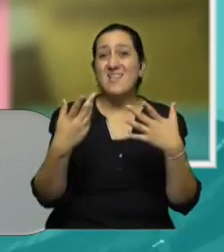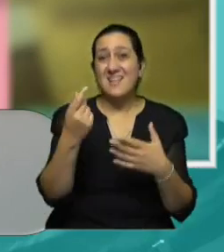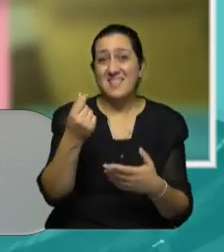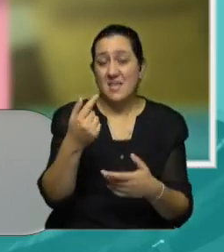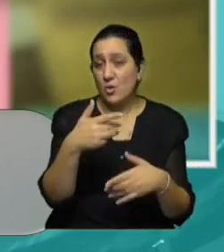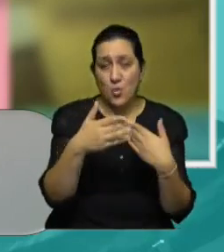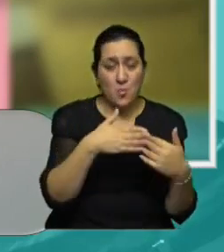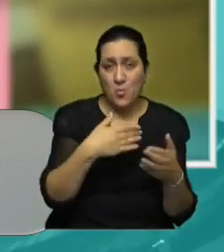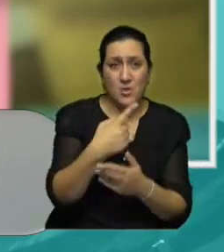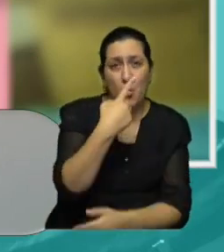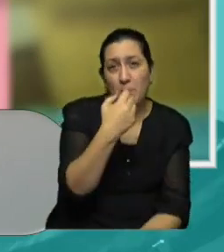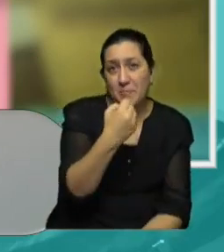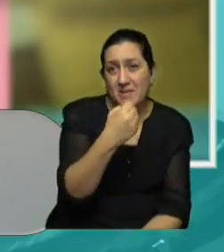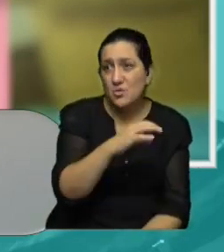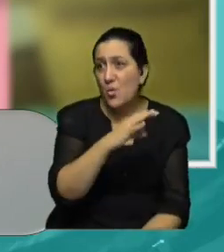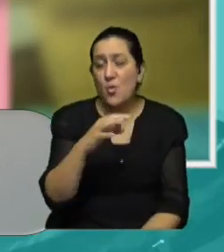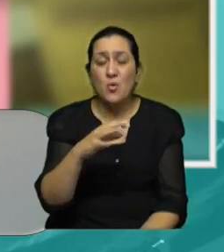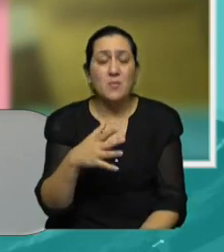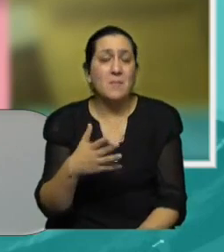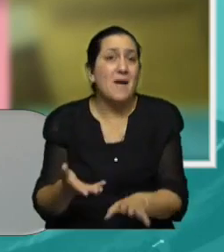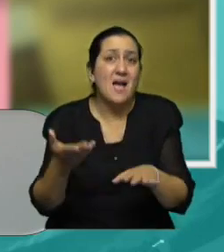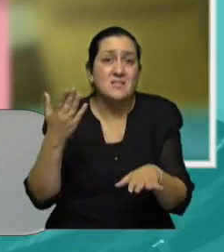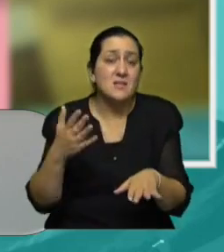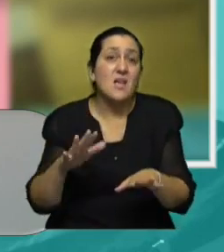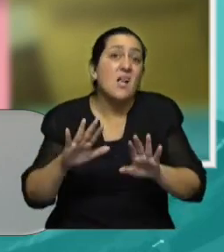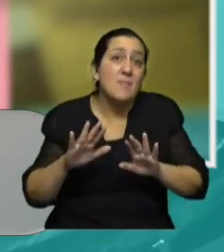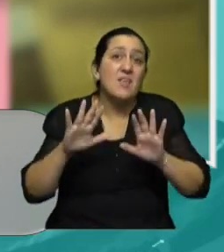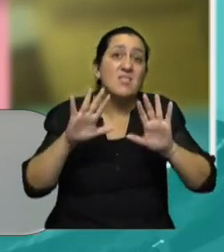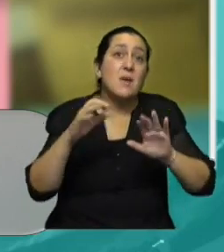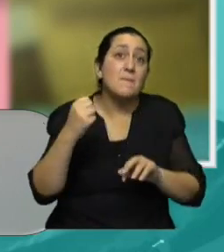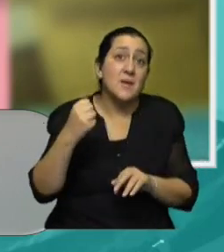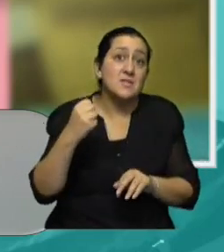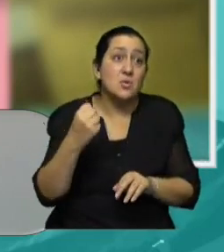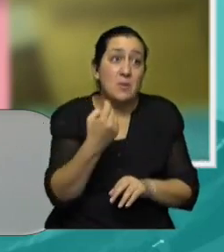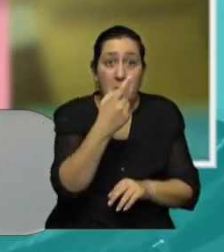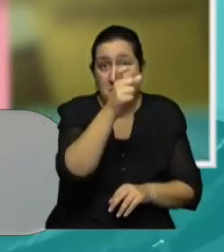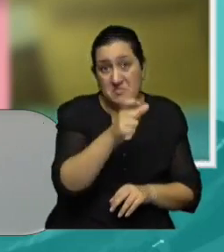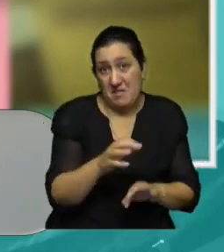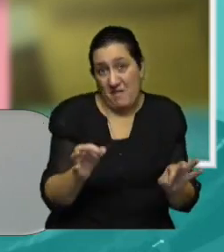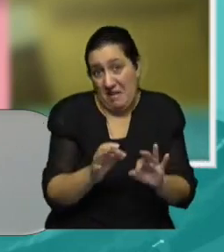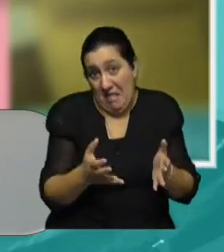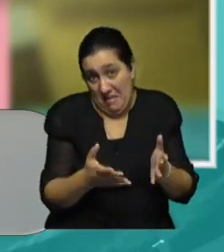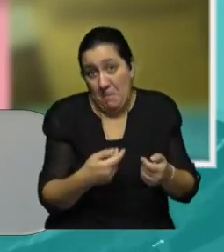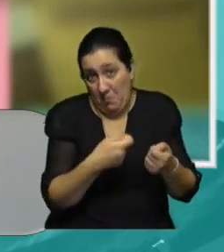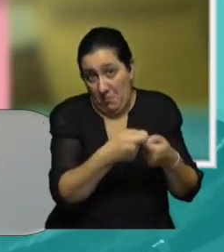sea, monedita así, literal. Porque de repente 10 pesos para alguien es un montón y para alguien 1000 pesos no es nada. Entonces, sí, que cada uno con